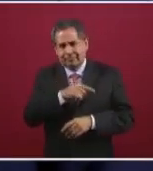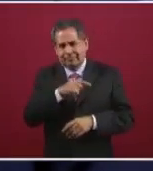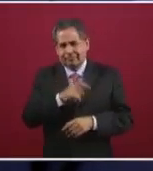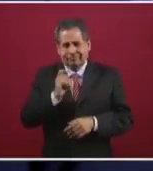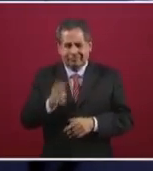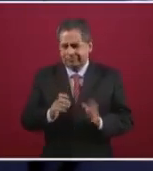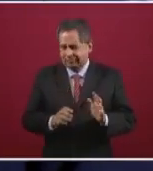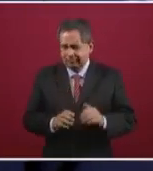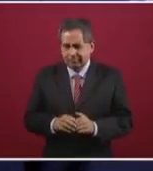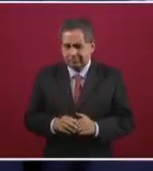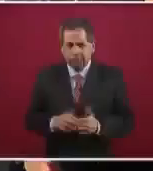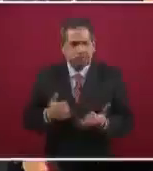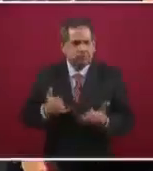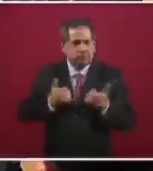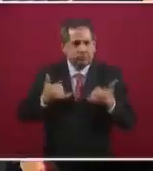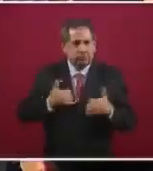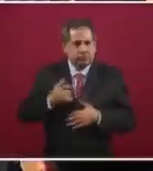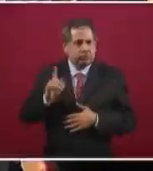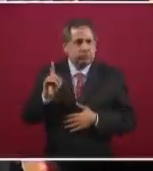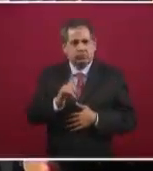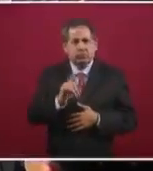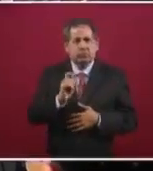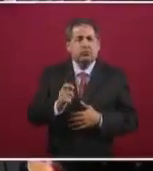un joven